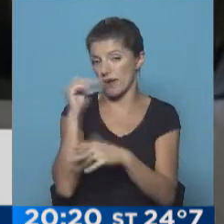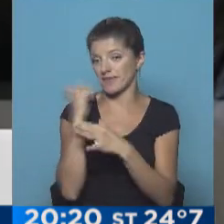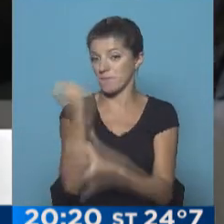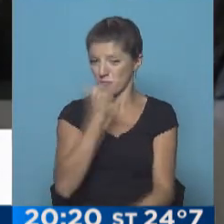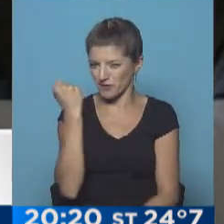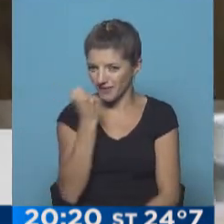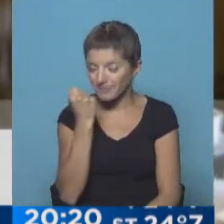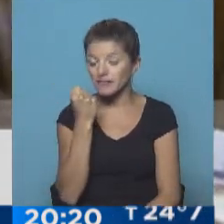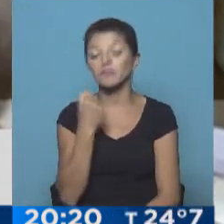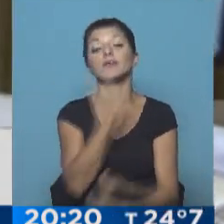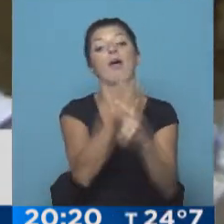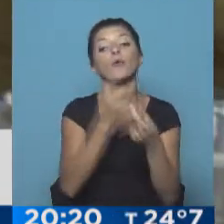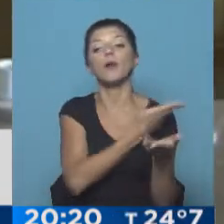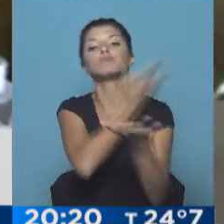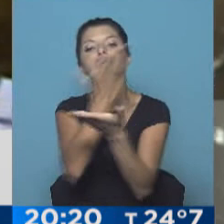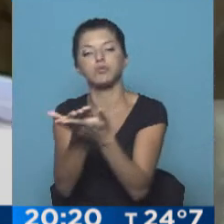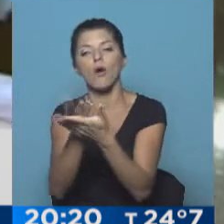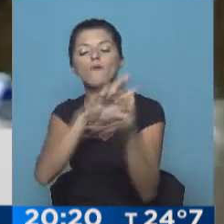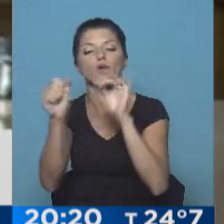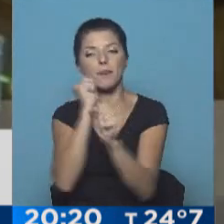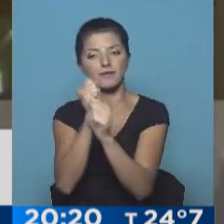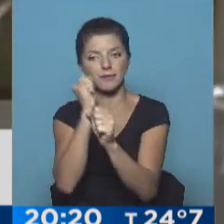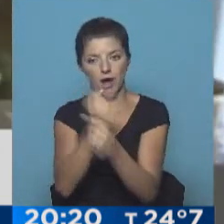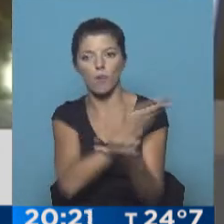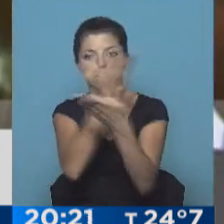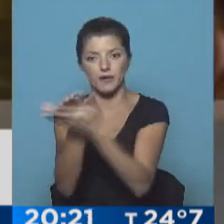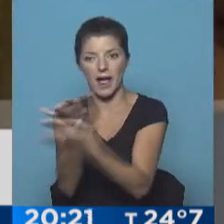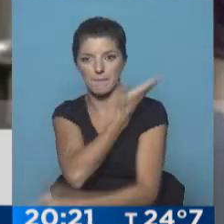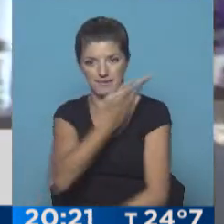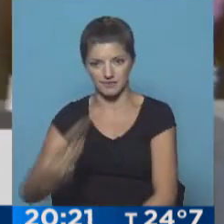acercaron propuestas y líneas de trabajo al presidente para